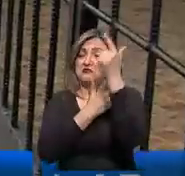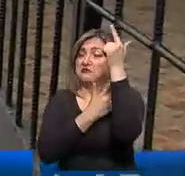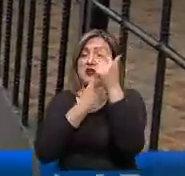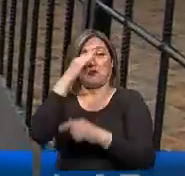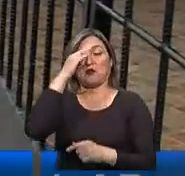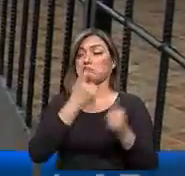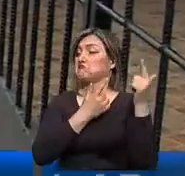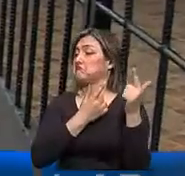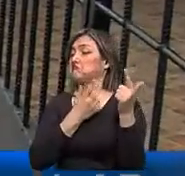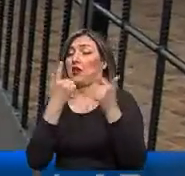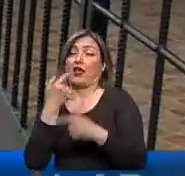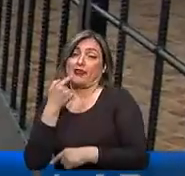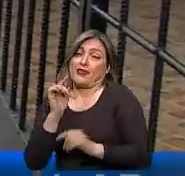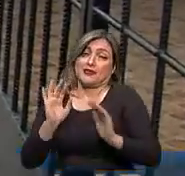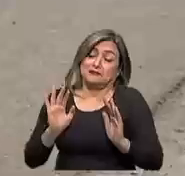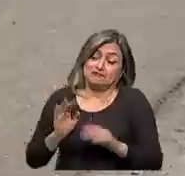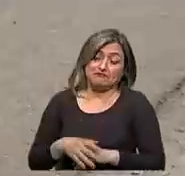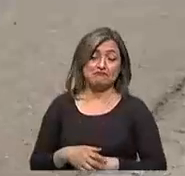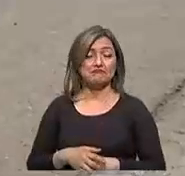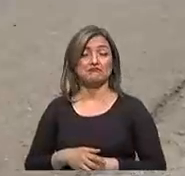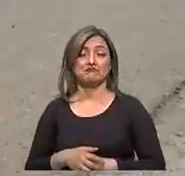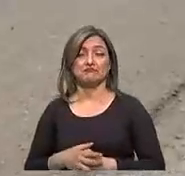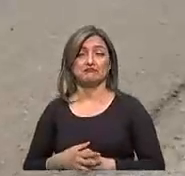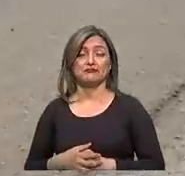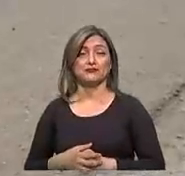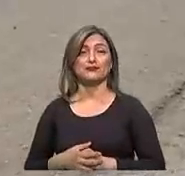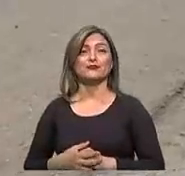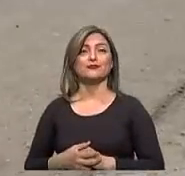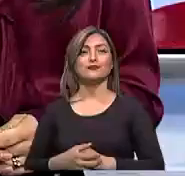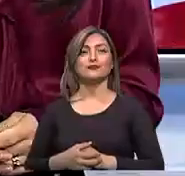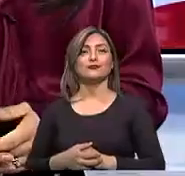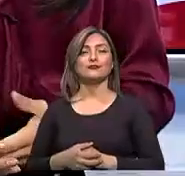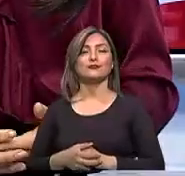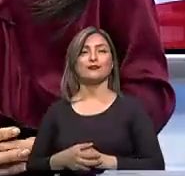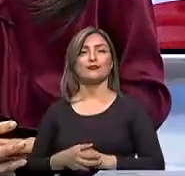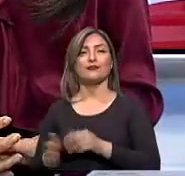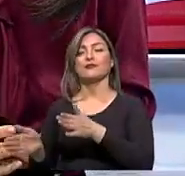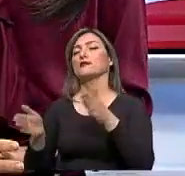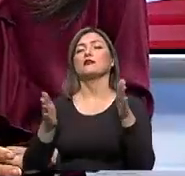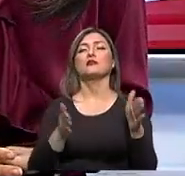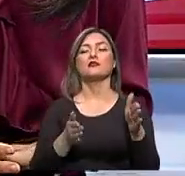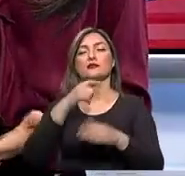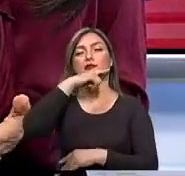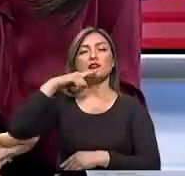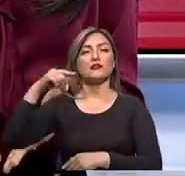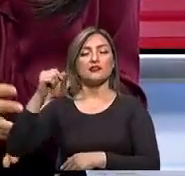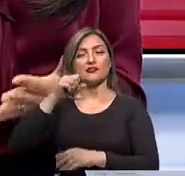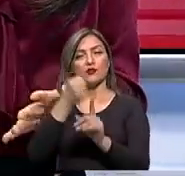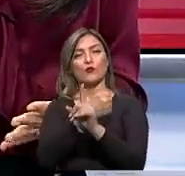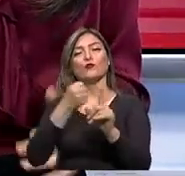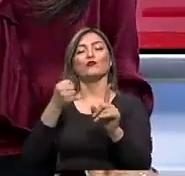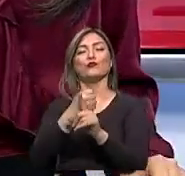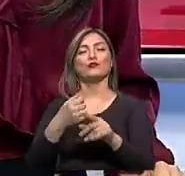según las autoridades, en constante patrullaje. Joana Ramos, 24 horas. Y durante el feriado, la violencia